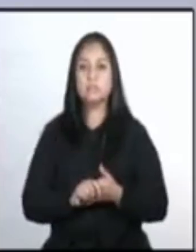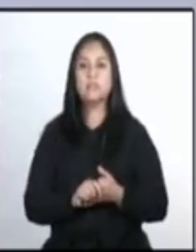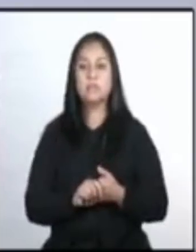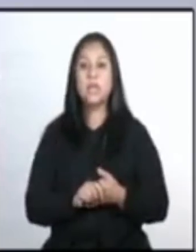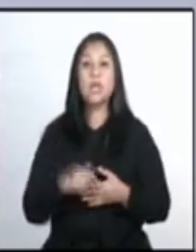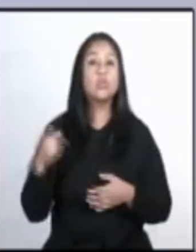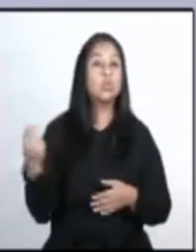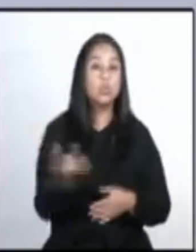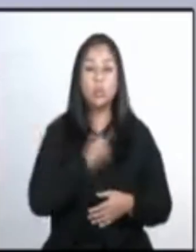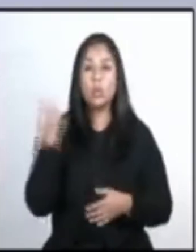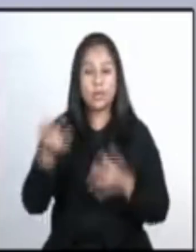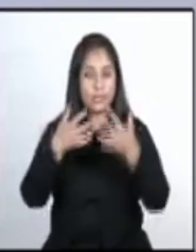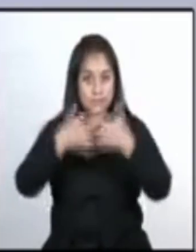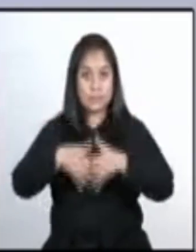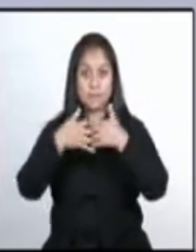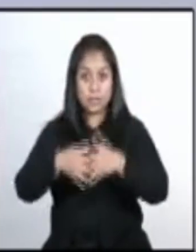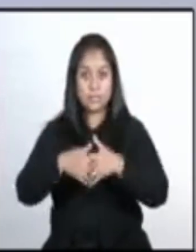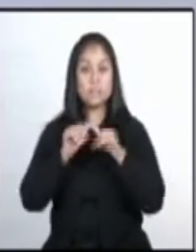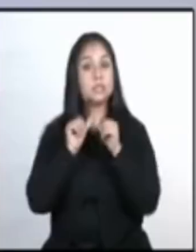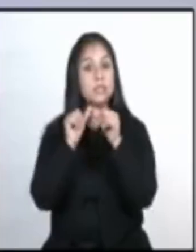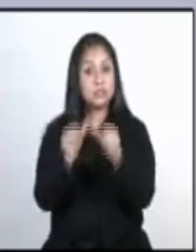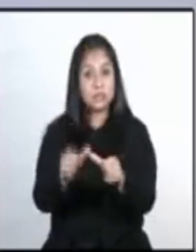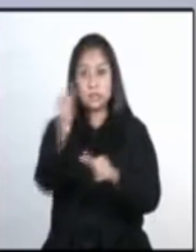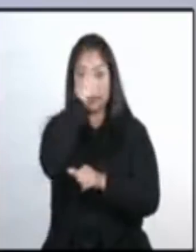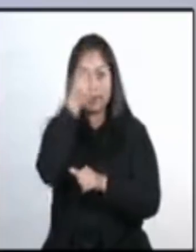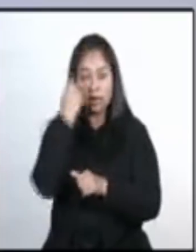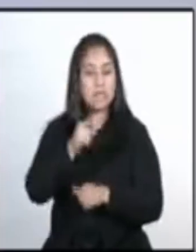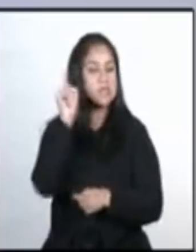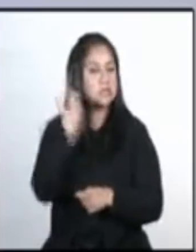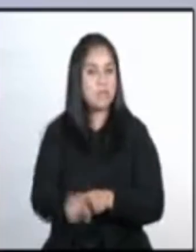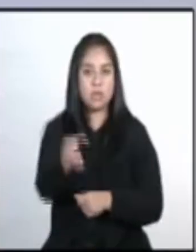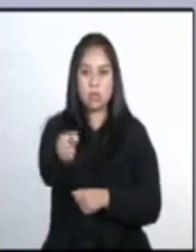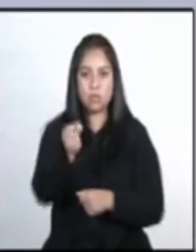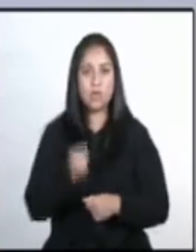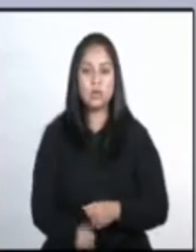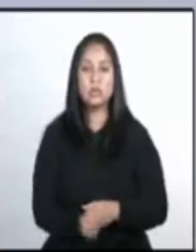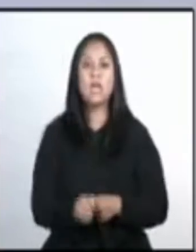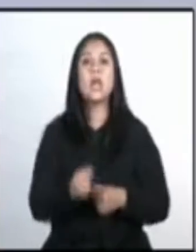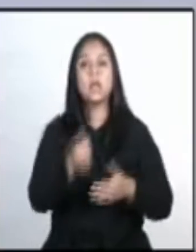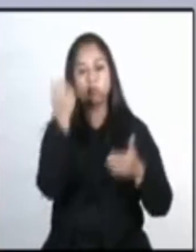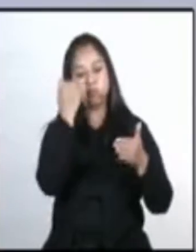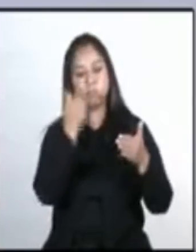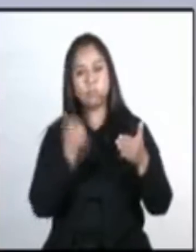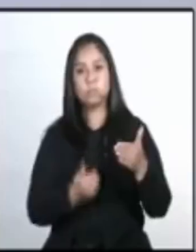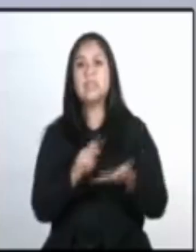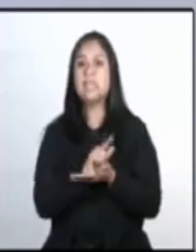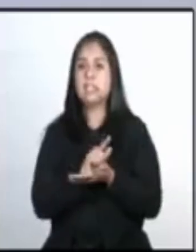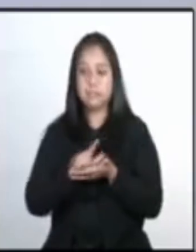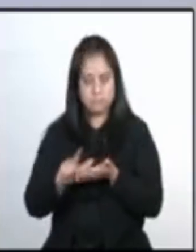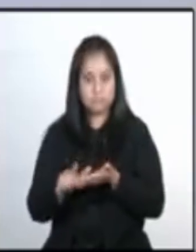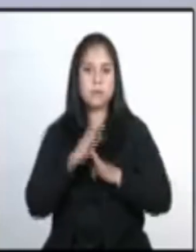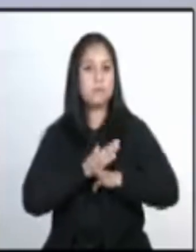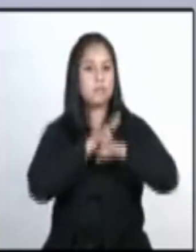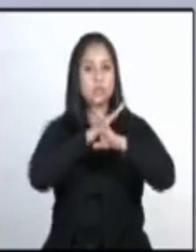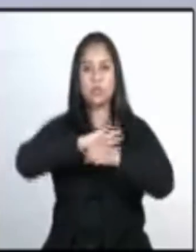Todas las empresas que continuarán operando deberán obligatoriamente aplicar el protocolo de seguridad e higiene de la prevención